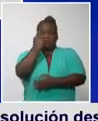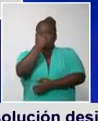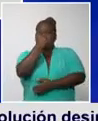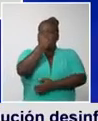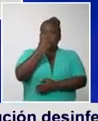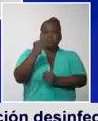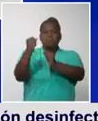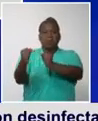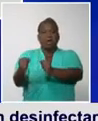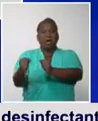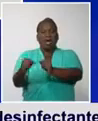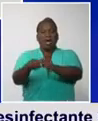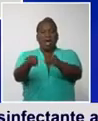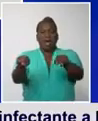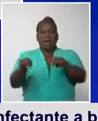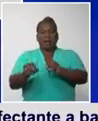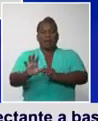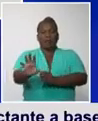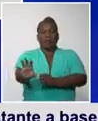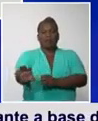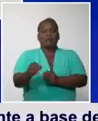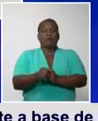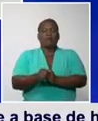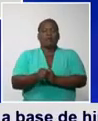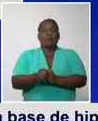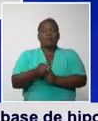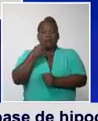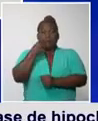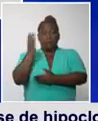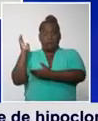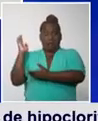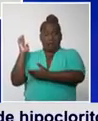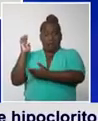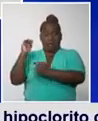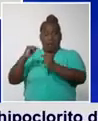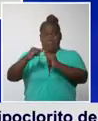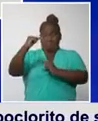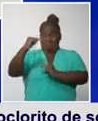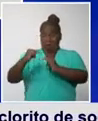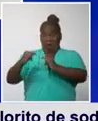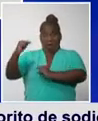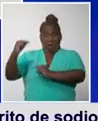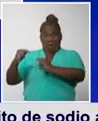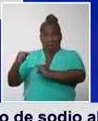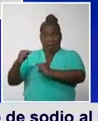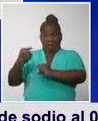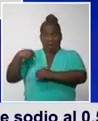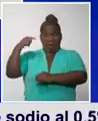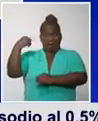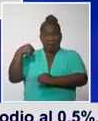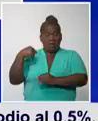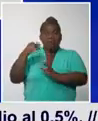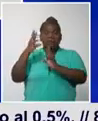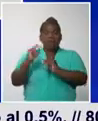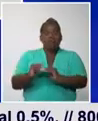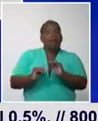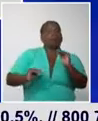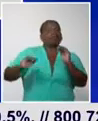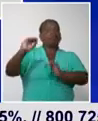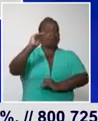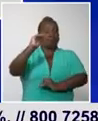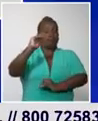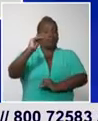barras como el día de ayer, con una cifra superior al día anterior, como ya habíamos dicho,